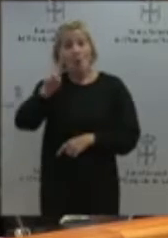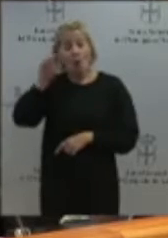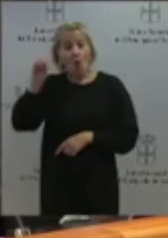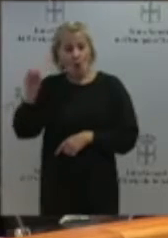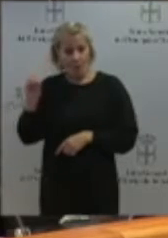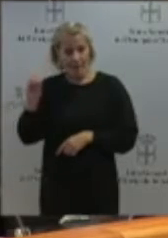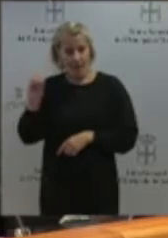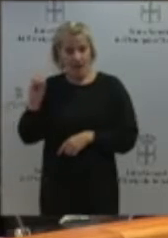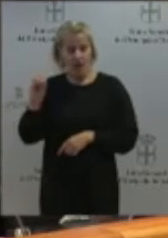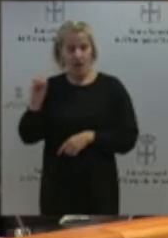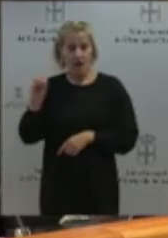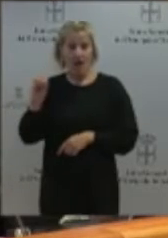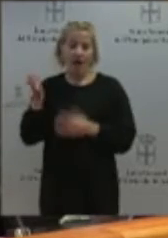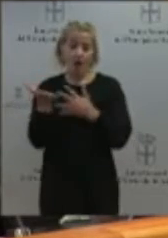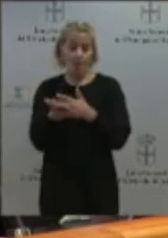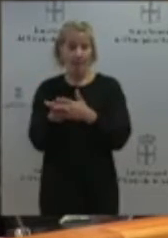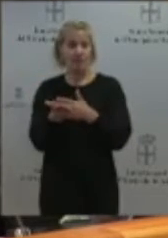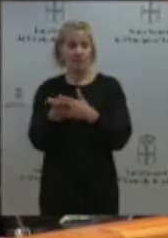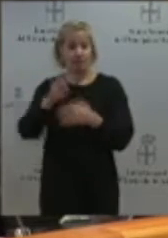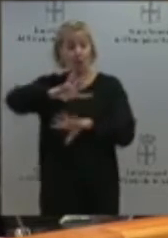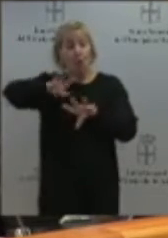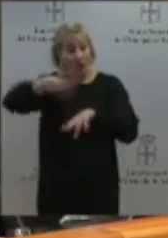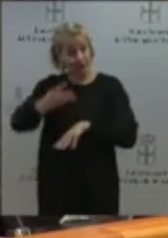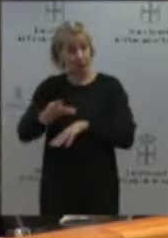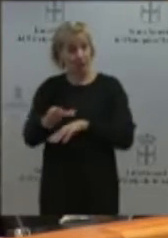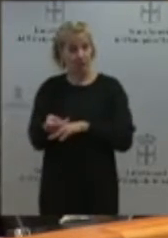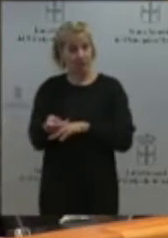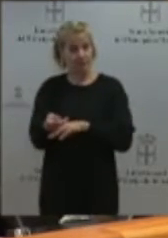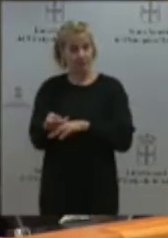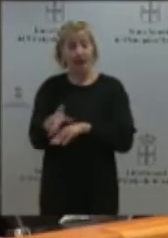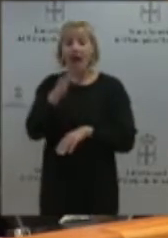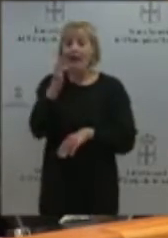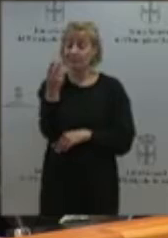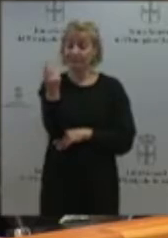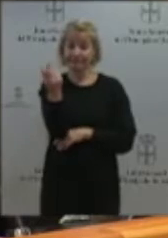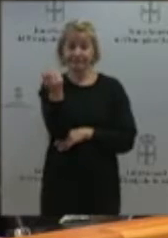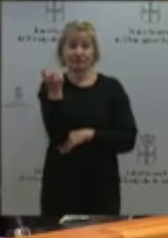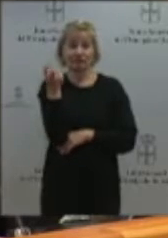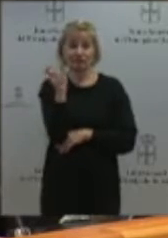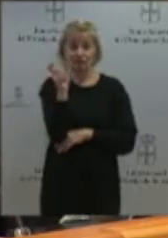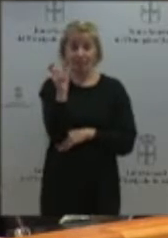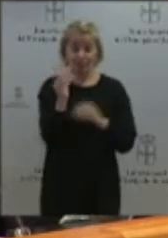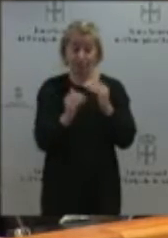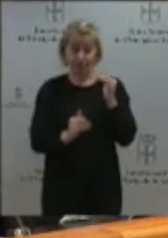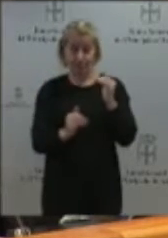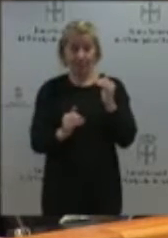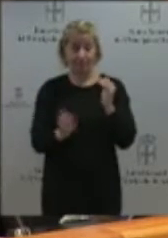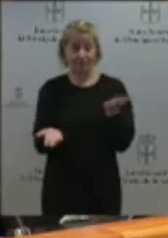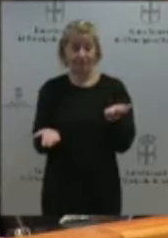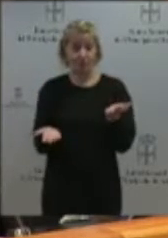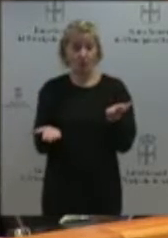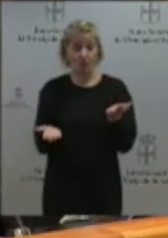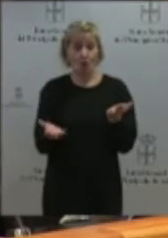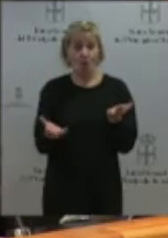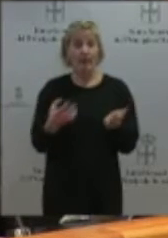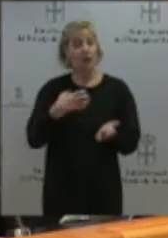autónomas que menos pagan a sus docentes cuando excluimos el complemento de evaluación docente, ¿no? Que solo cobran